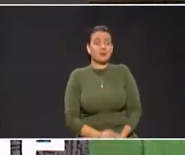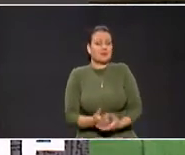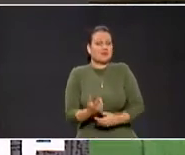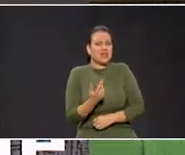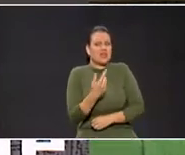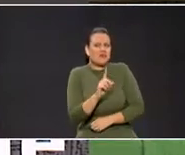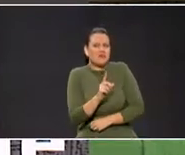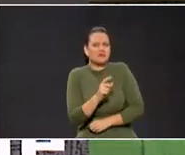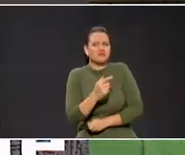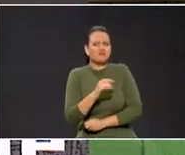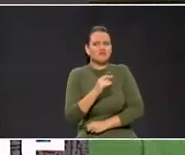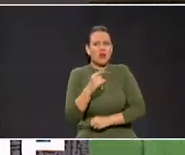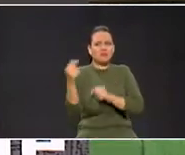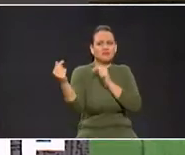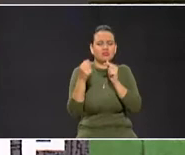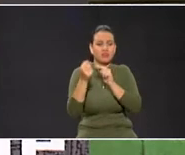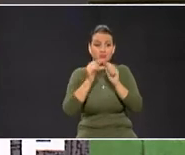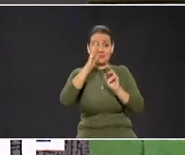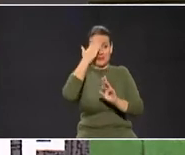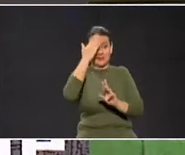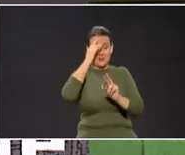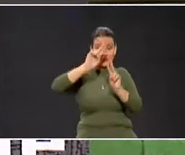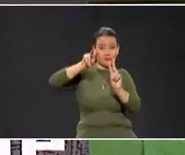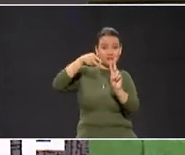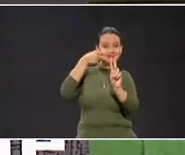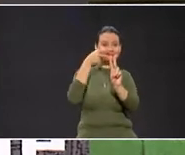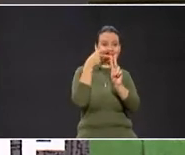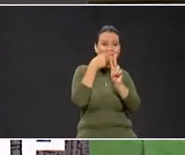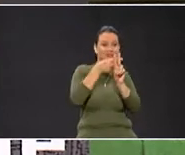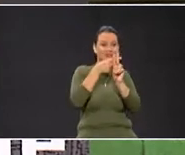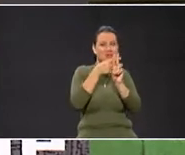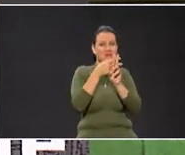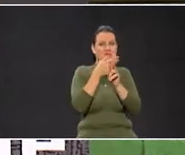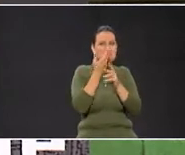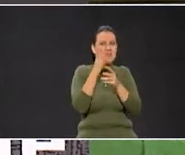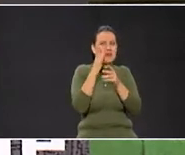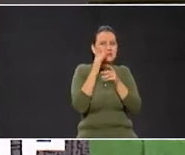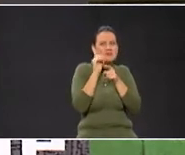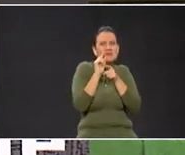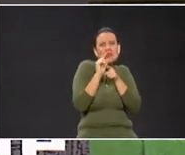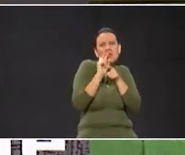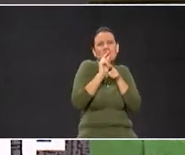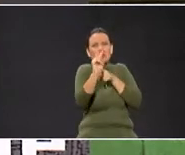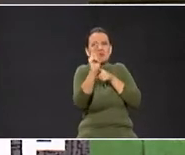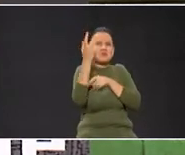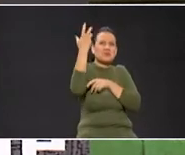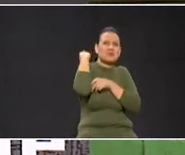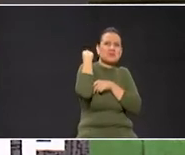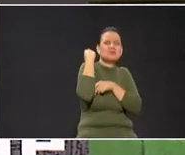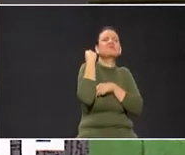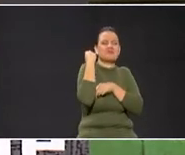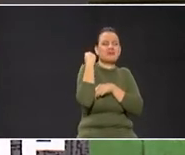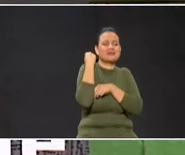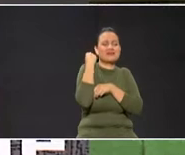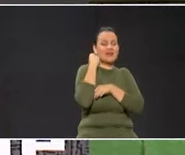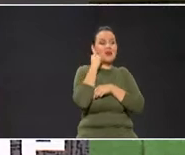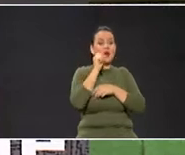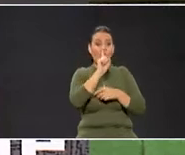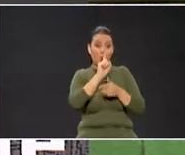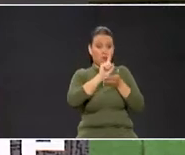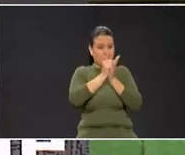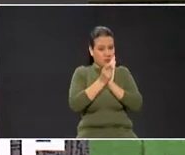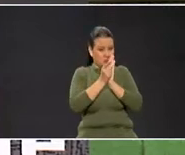que tuvimos con el mismo numeral la hora del debate el que tuvimos hace dos semanas aproximadamente con que teníamos un minuto